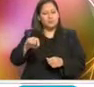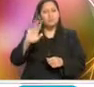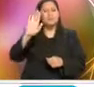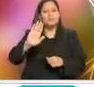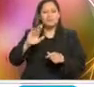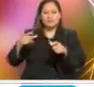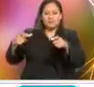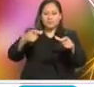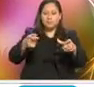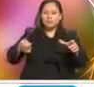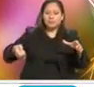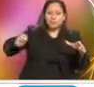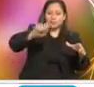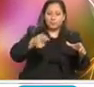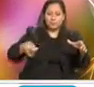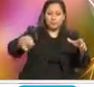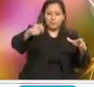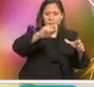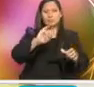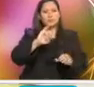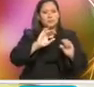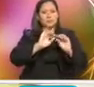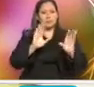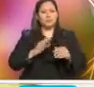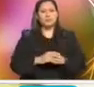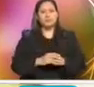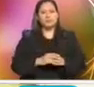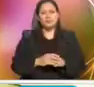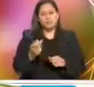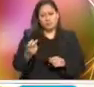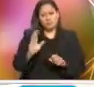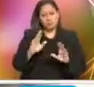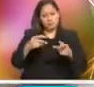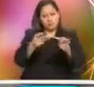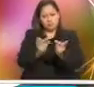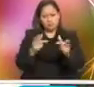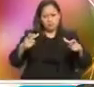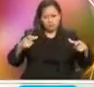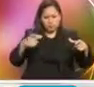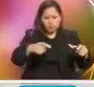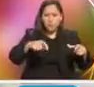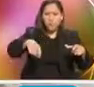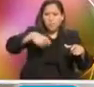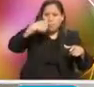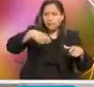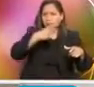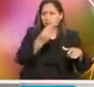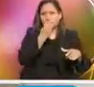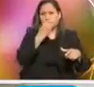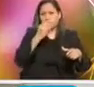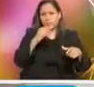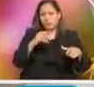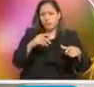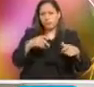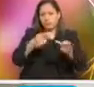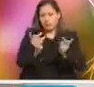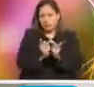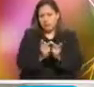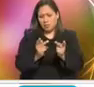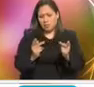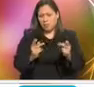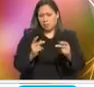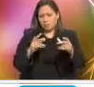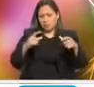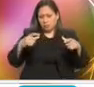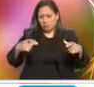fuera guarnición, ¿no? Claro. Que eso ya puede ser un plato fuerte, Sí, ¿no? ya podría ser un Sí. plato fuerte sin problema, Sí. pero pues bueno, si